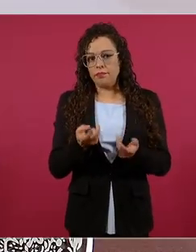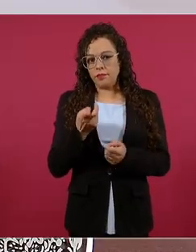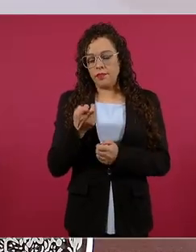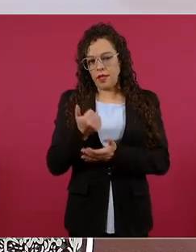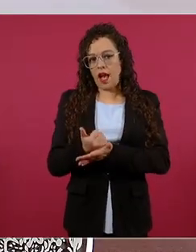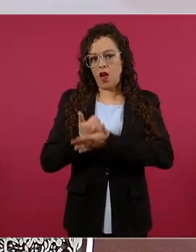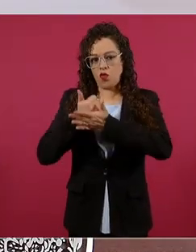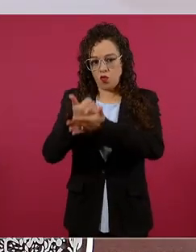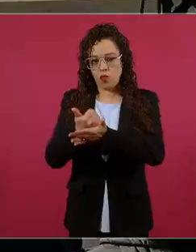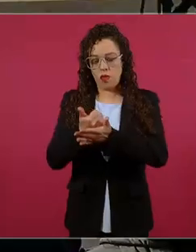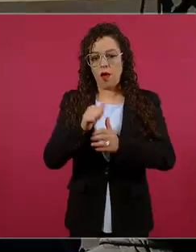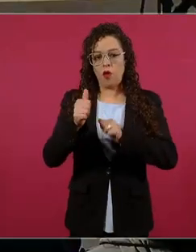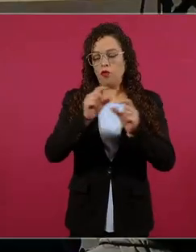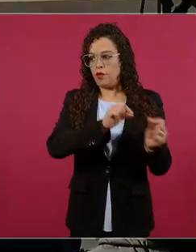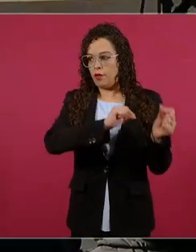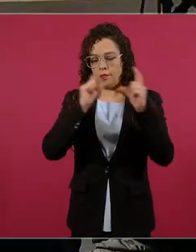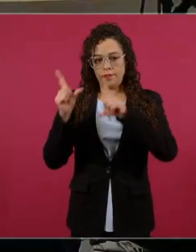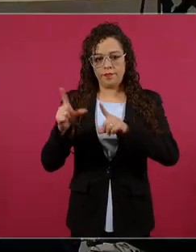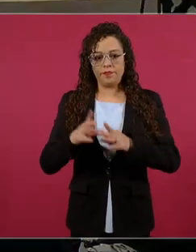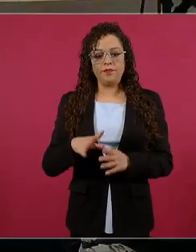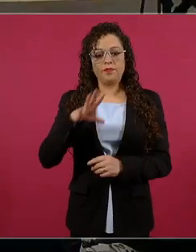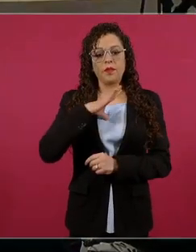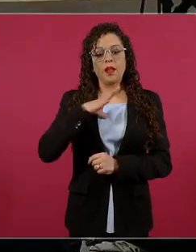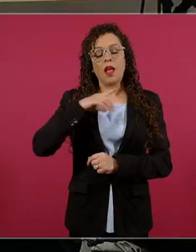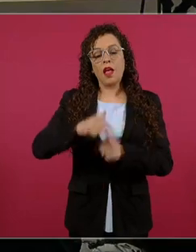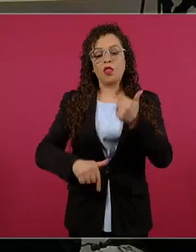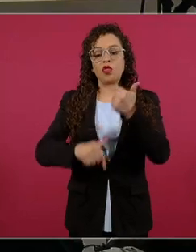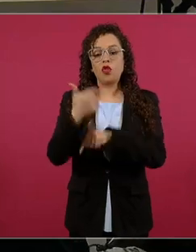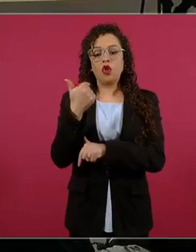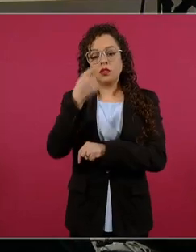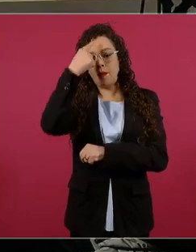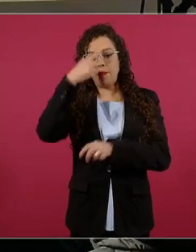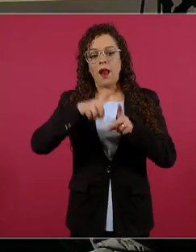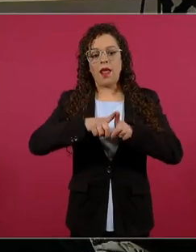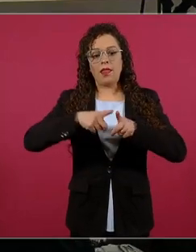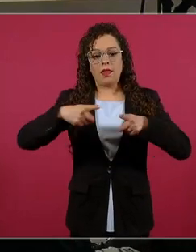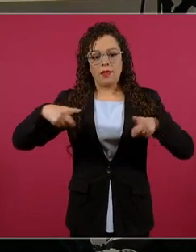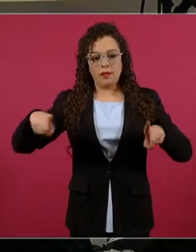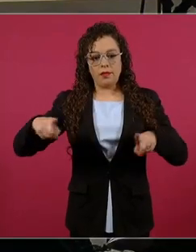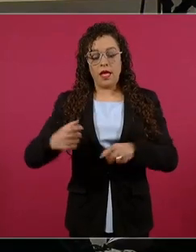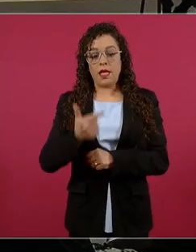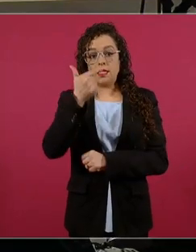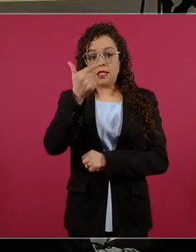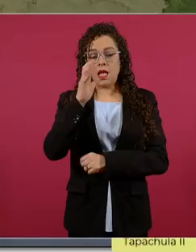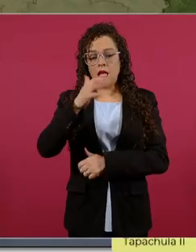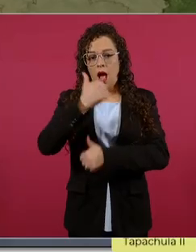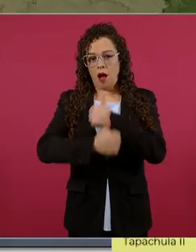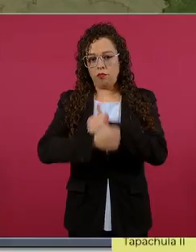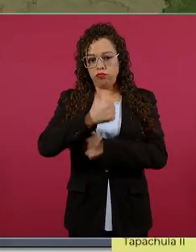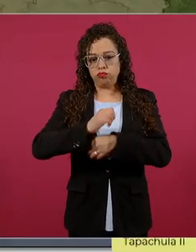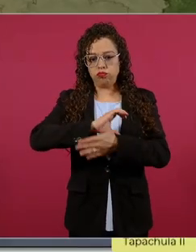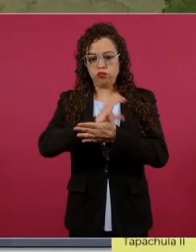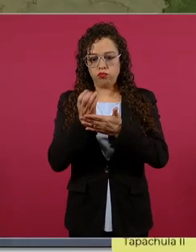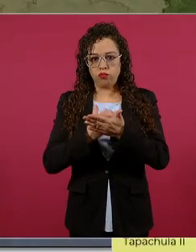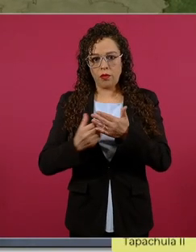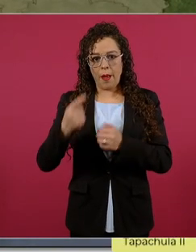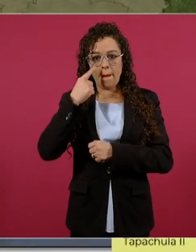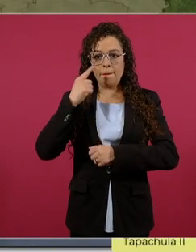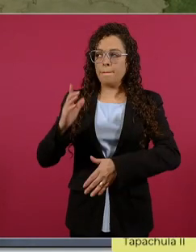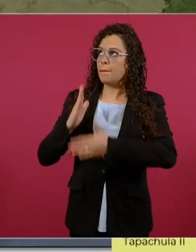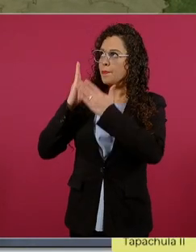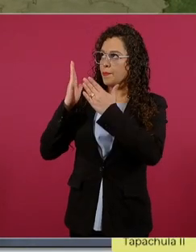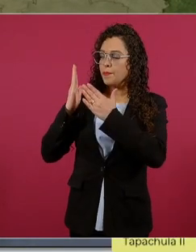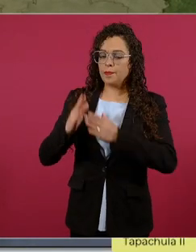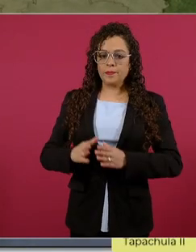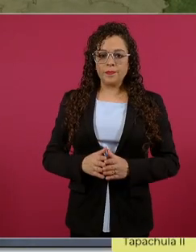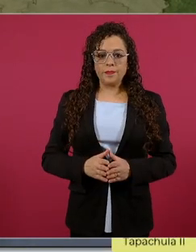siguiente? Tenemos los 12 polos de desarrollo para el bienestar, 7 ya están licitados, las empresas están haciendo sus